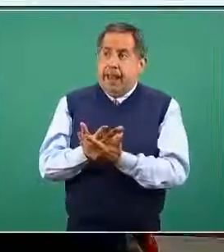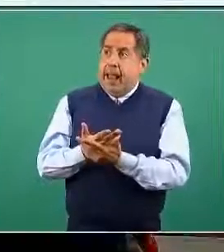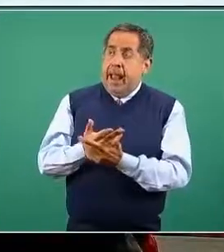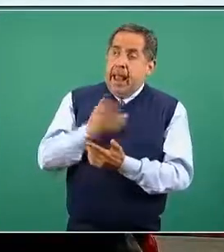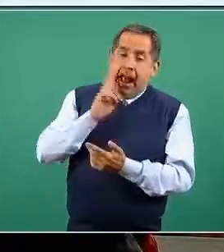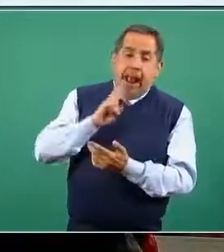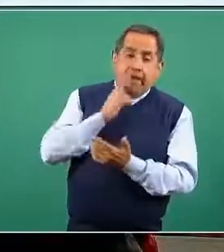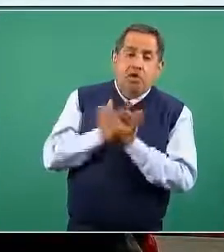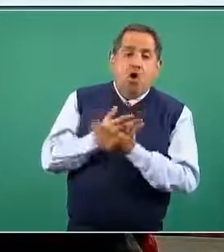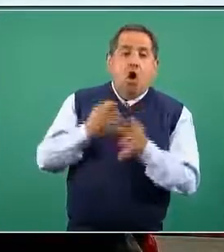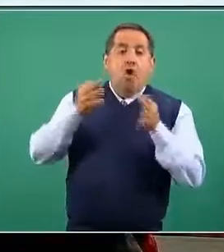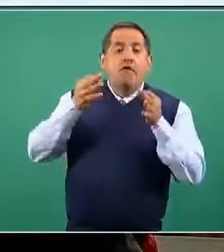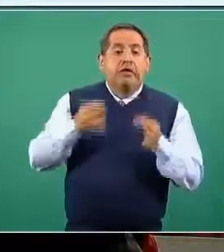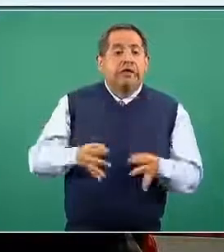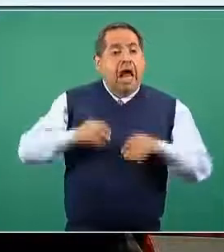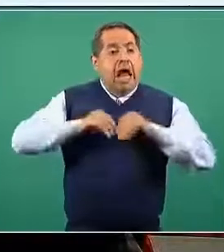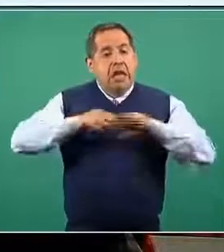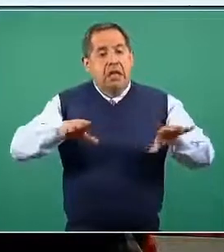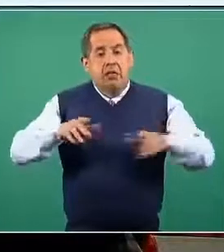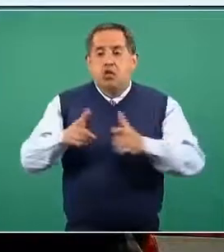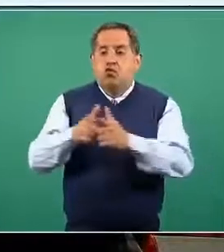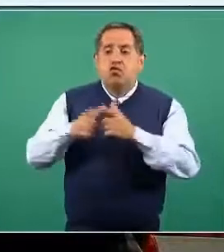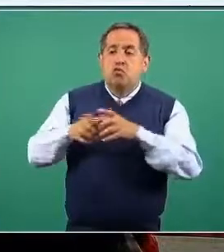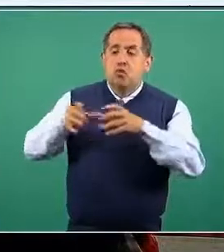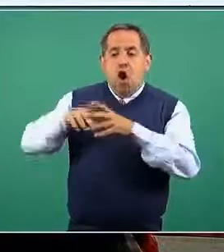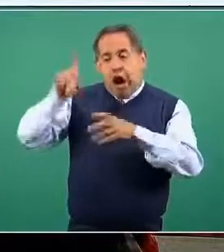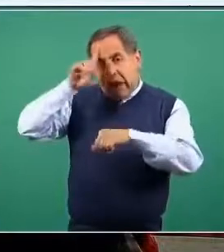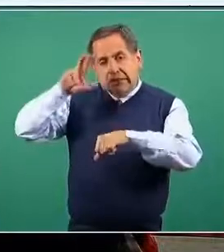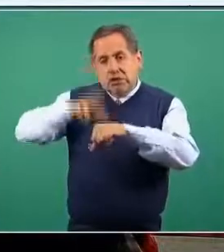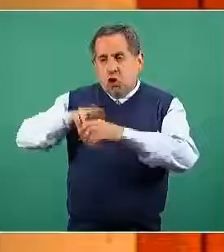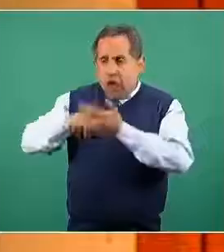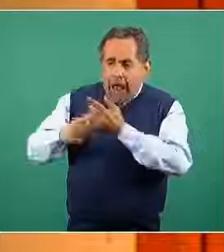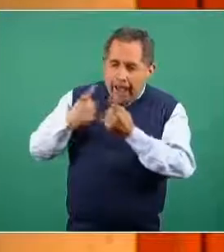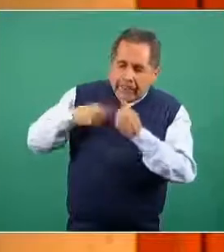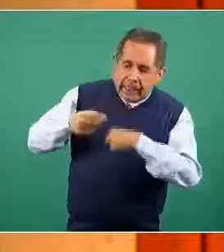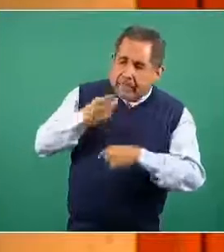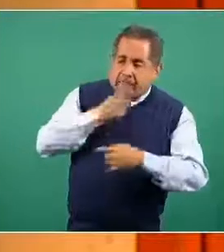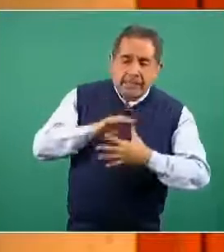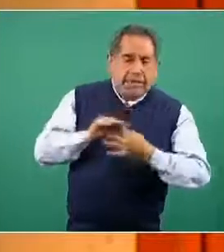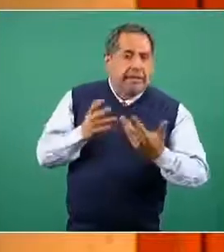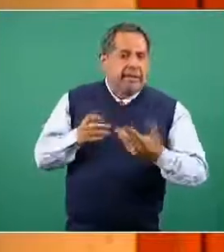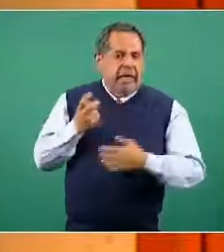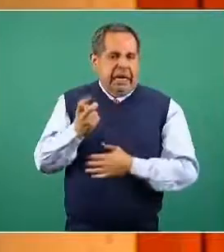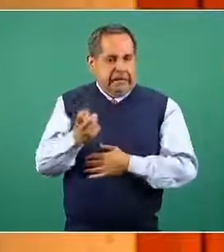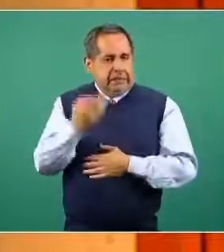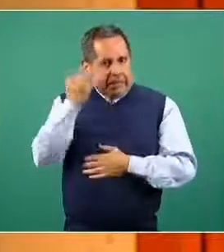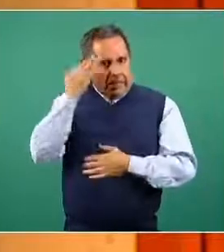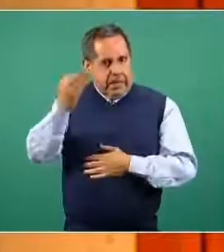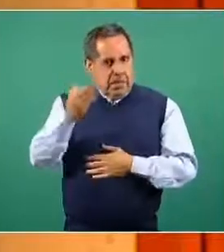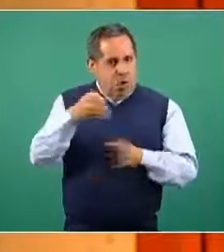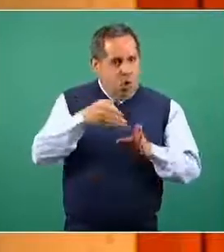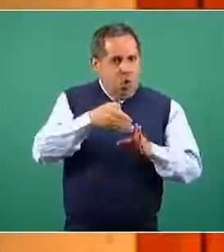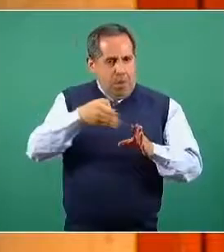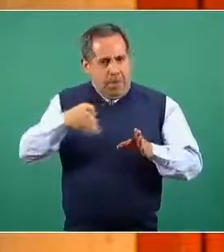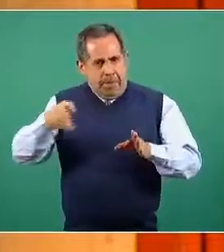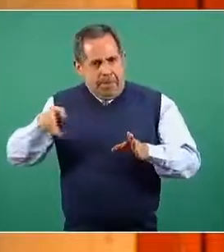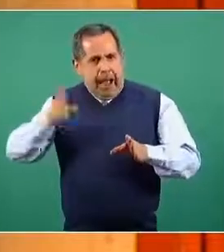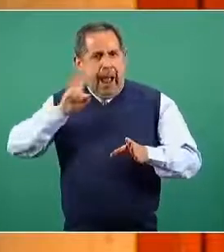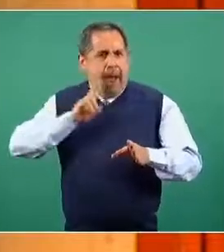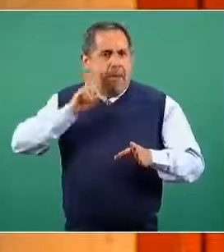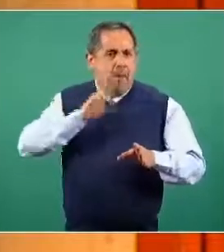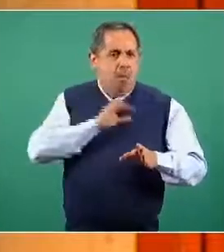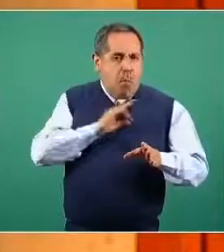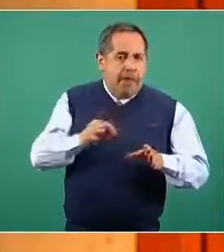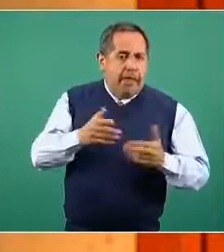comunicación oficial, formal, del Grupo Técnico Asesor de Vacunación sobre esa posibilidad de extender